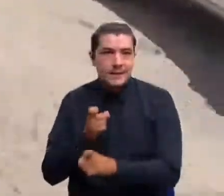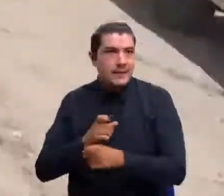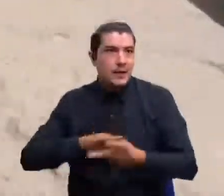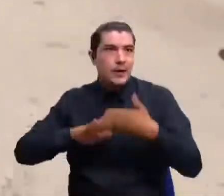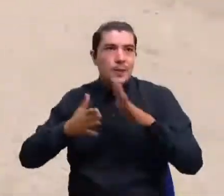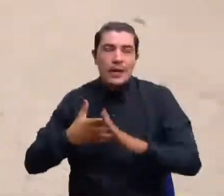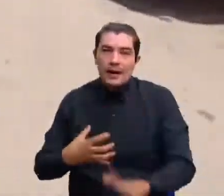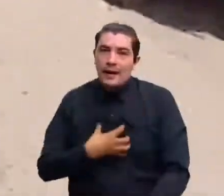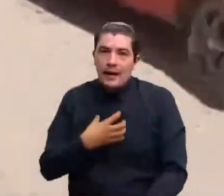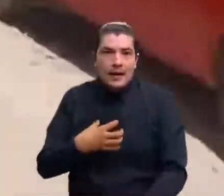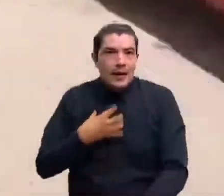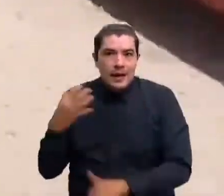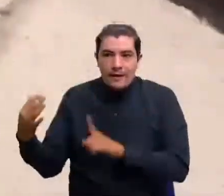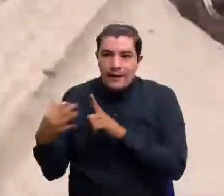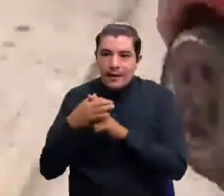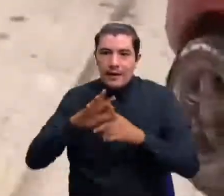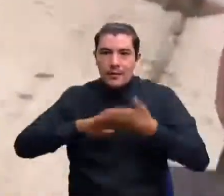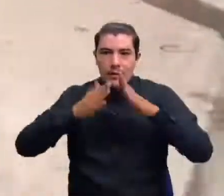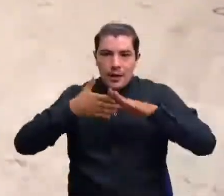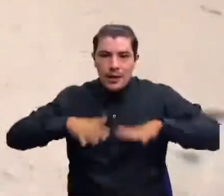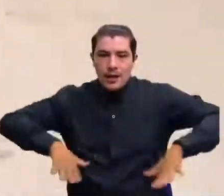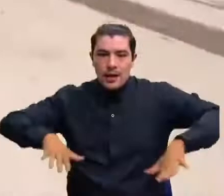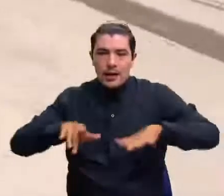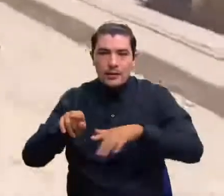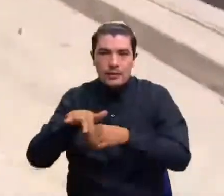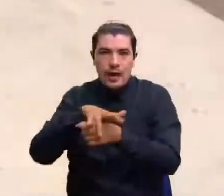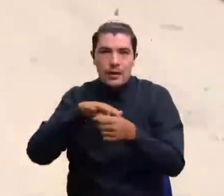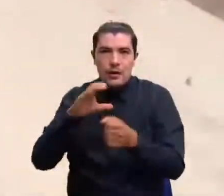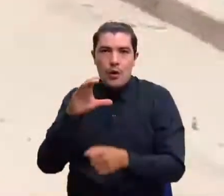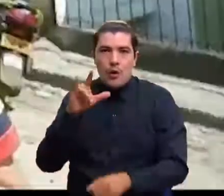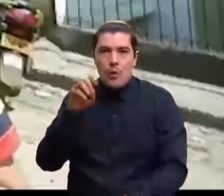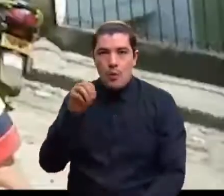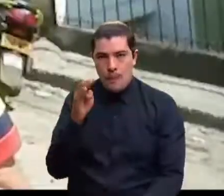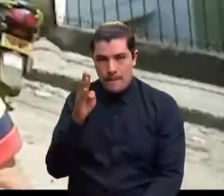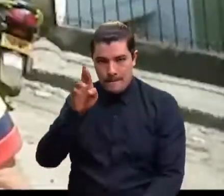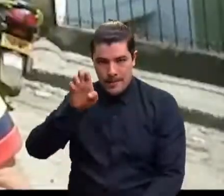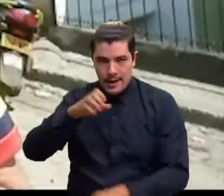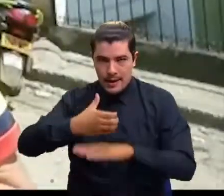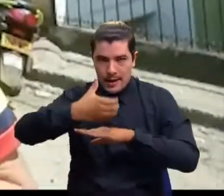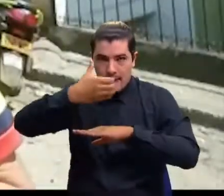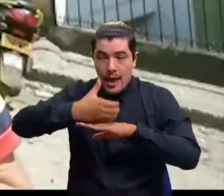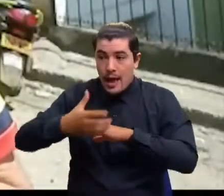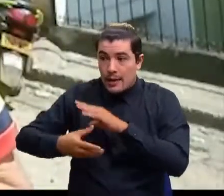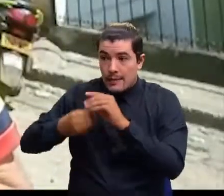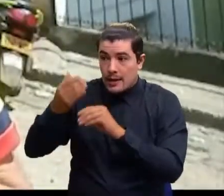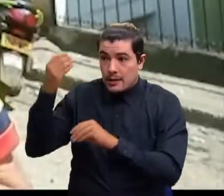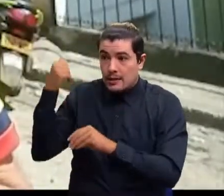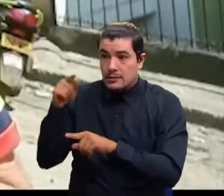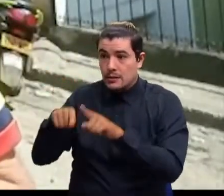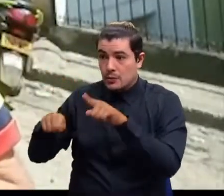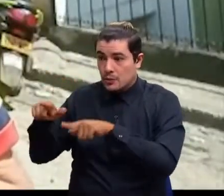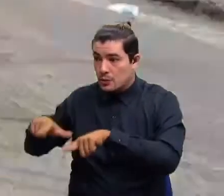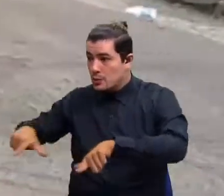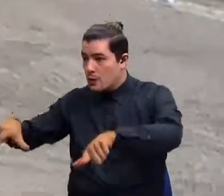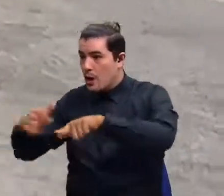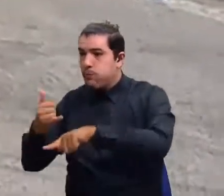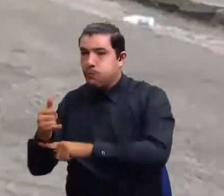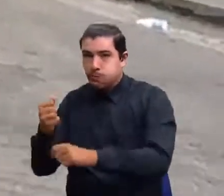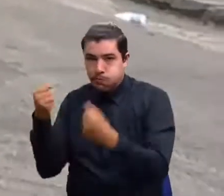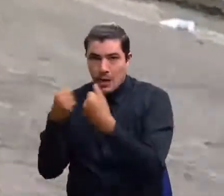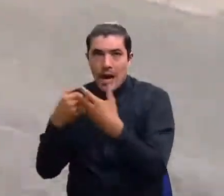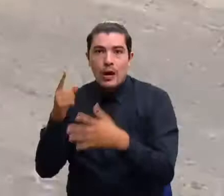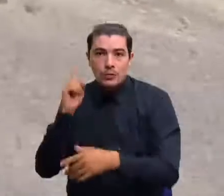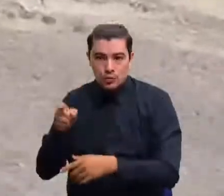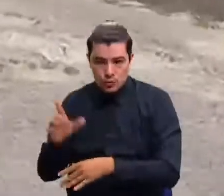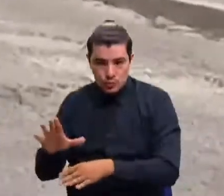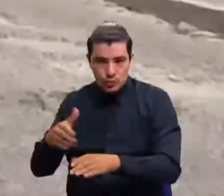acá del barrio La Cumbre. Y a su vez se han presentado accidentes en algunos sitios del sector.